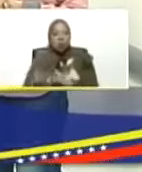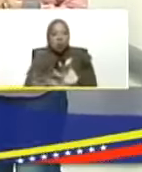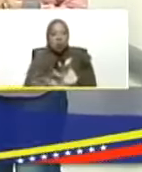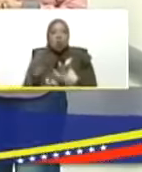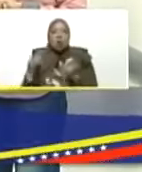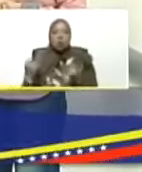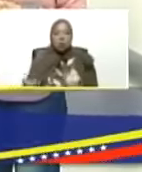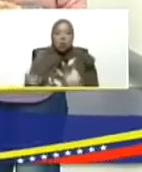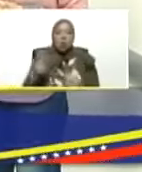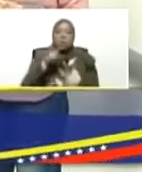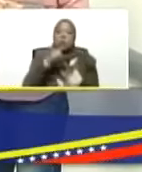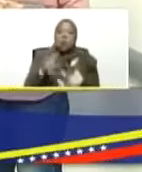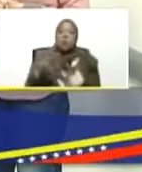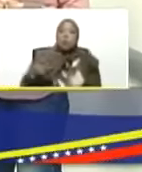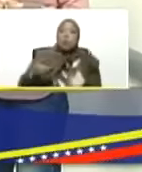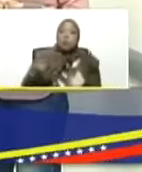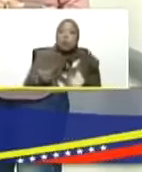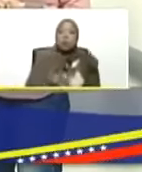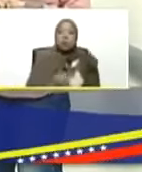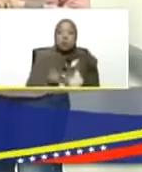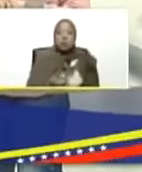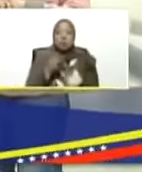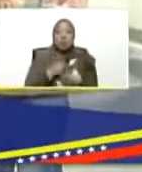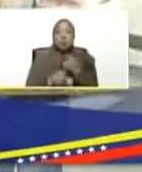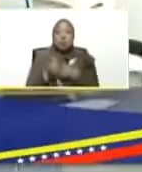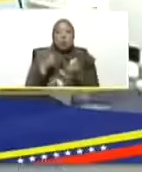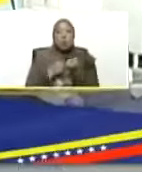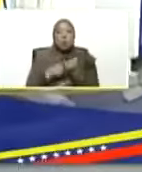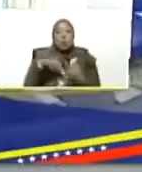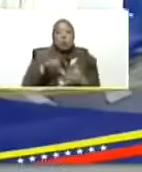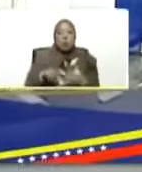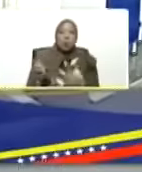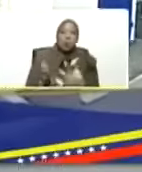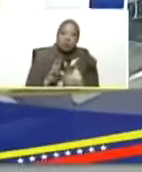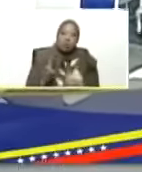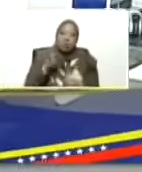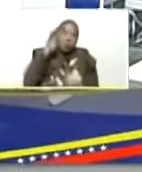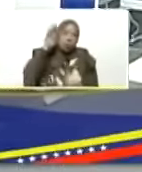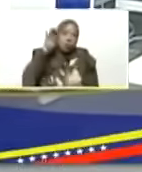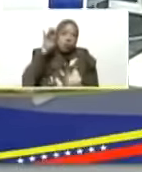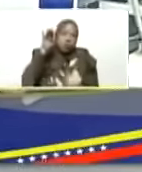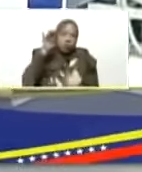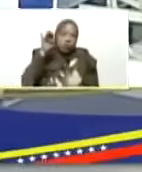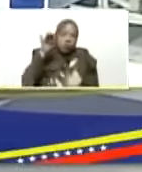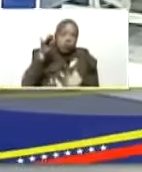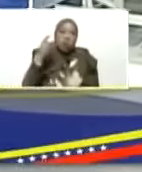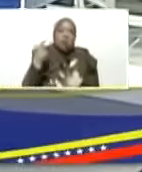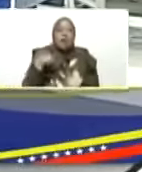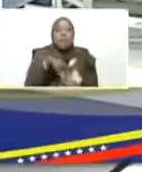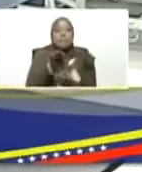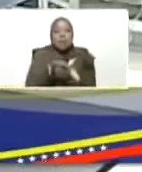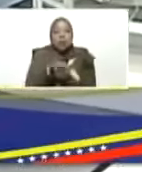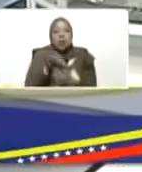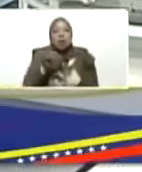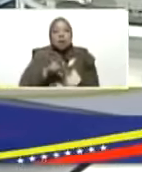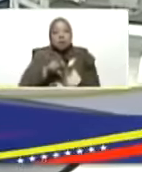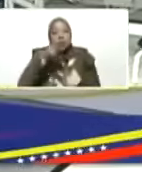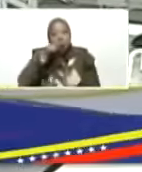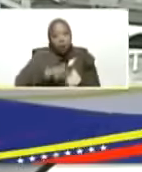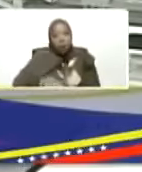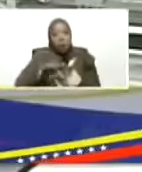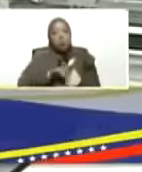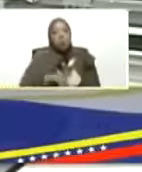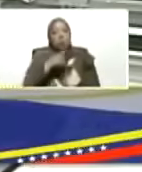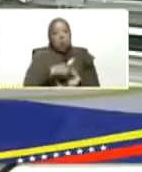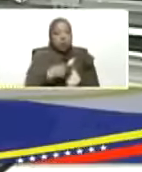una gran noticia porque es la medicina que proyecta el Estado venezolano para el futuro. Y además, Margarita necesitaba de